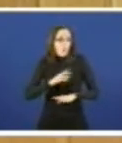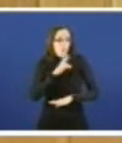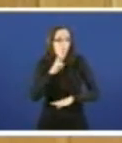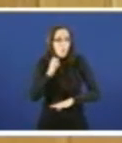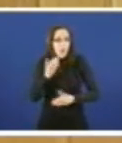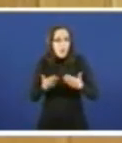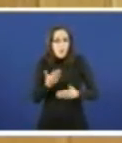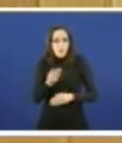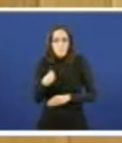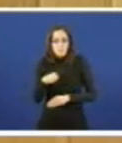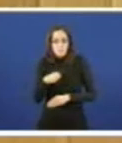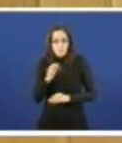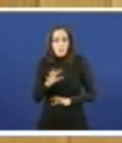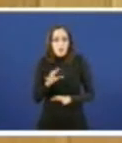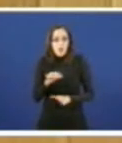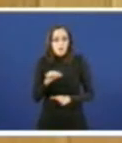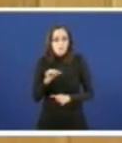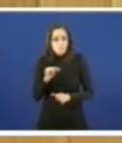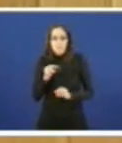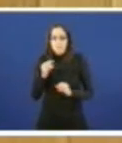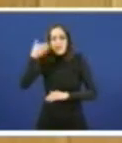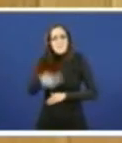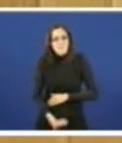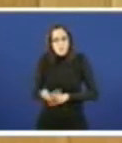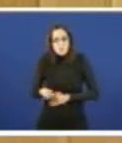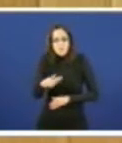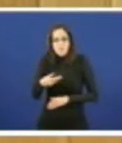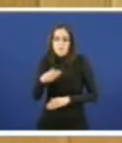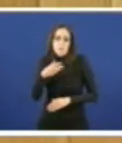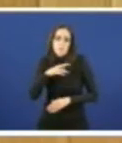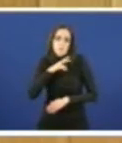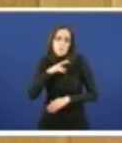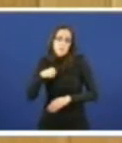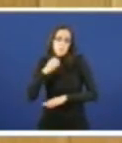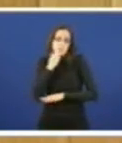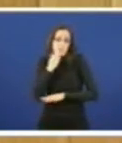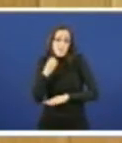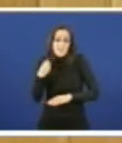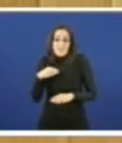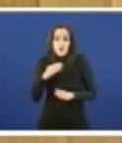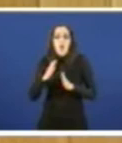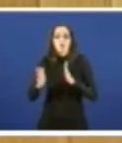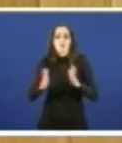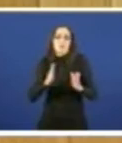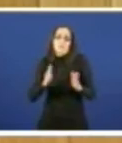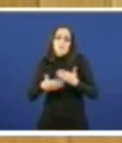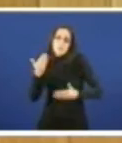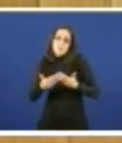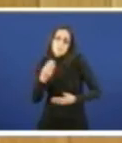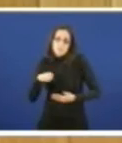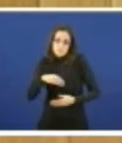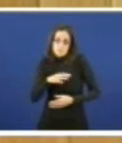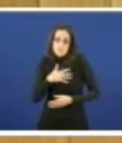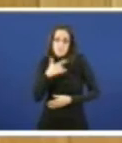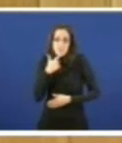creemos que a peza central da literatura galega contemporánea e, polo tanto, a posta en valor dun país, dunha